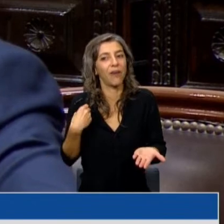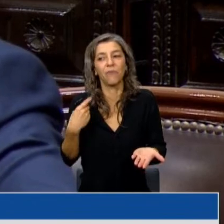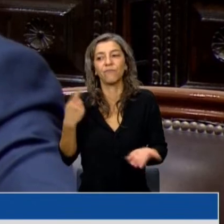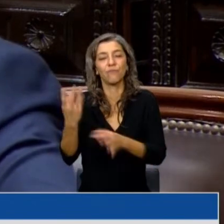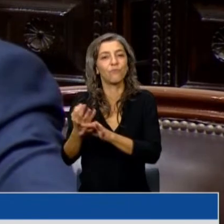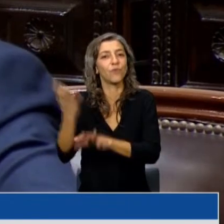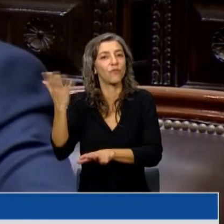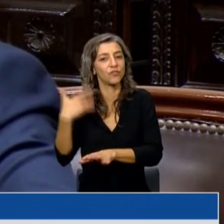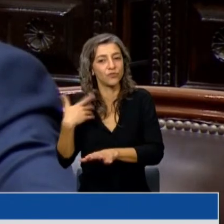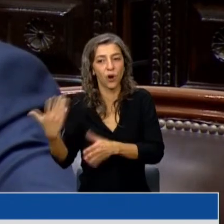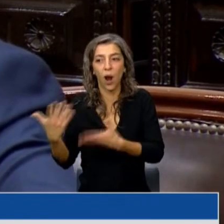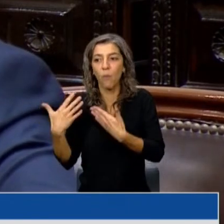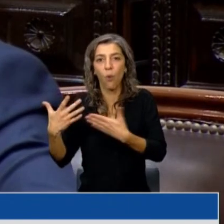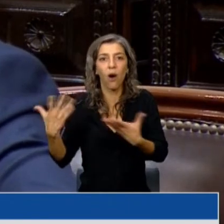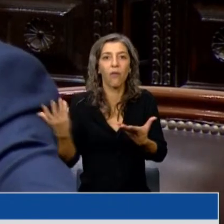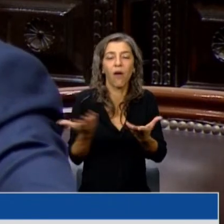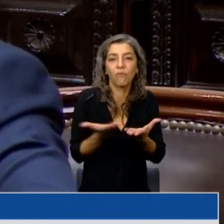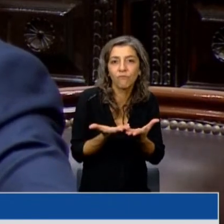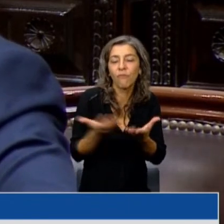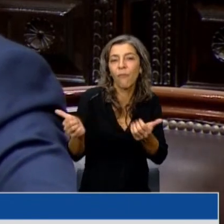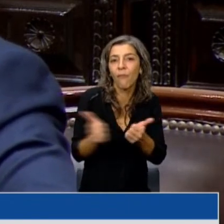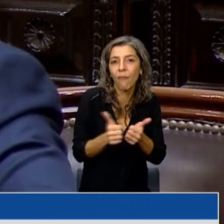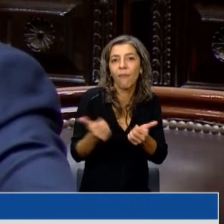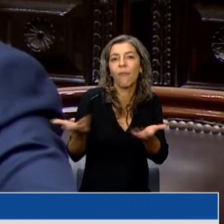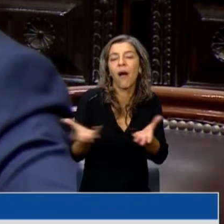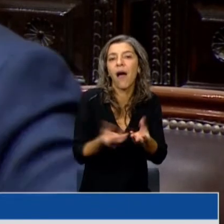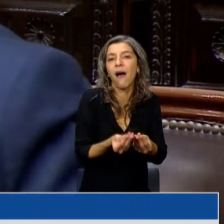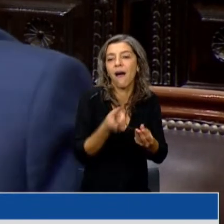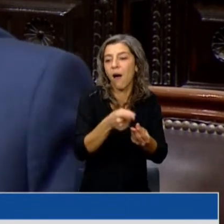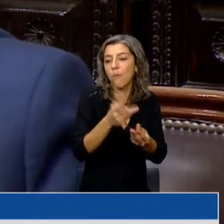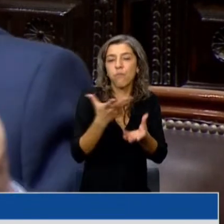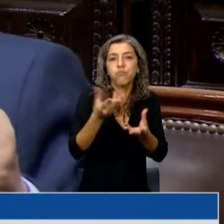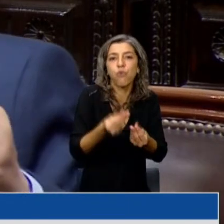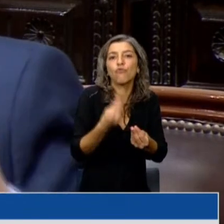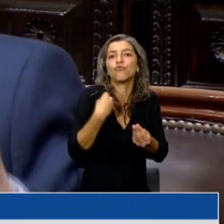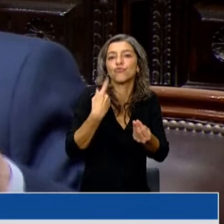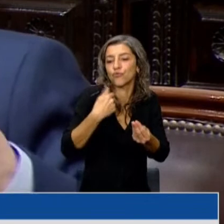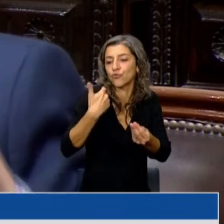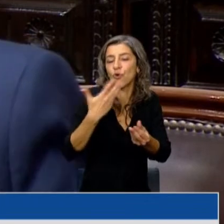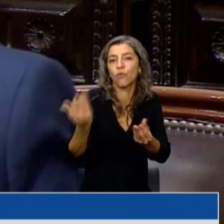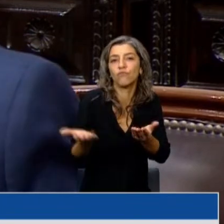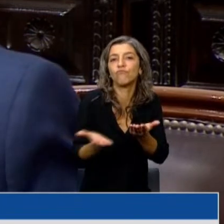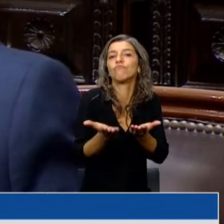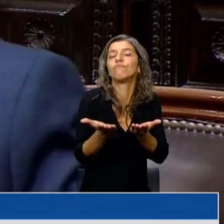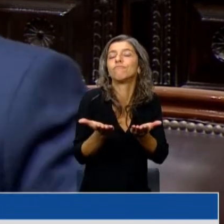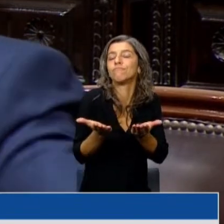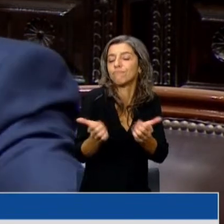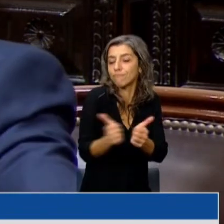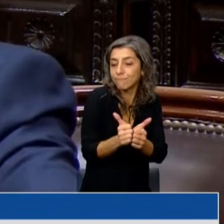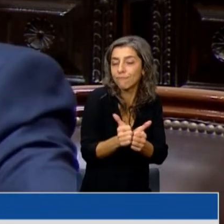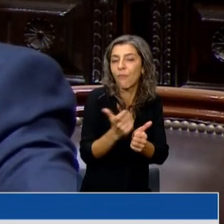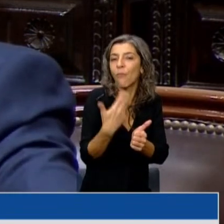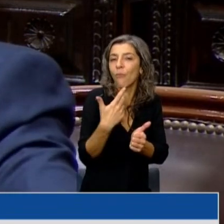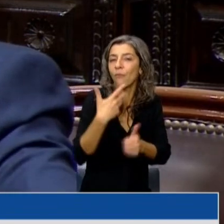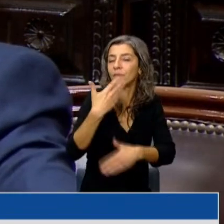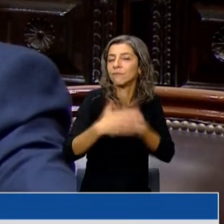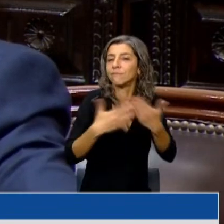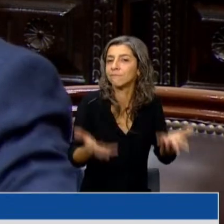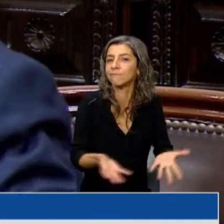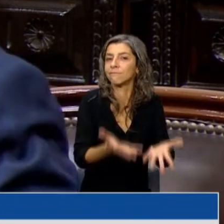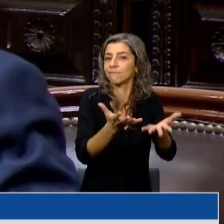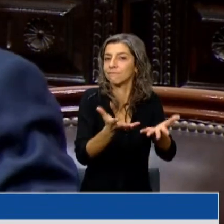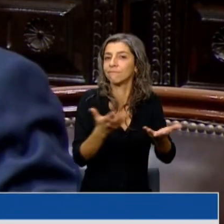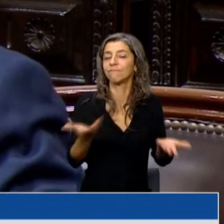a ayudar a muchas de estas personas que hoy necesitan ya no solo a determinados especialistas